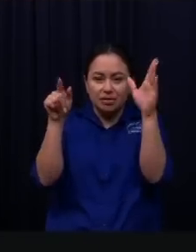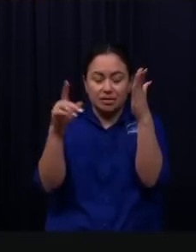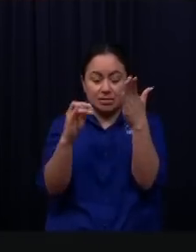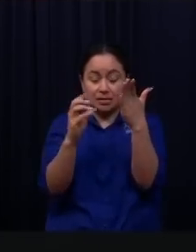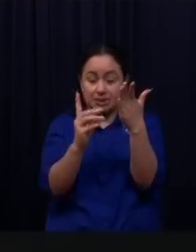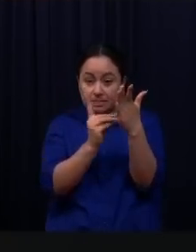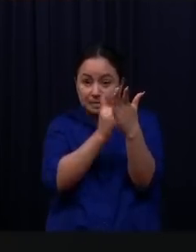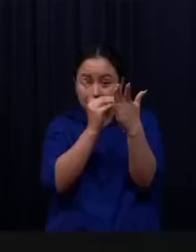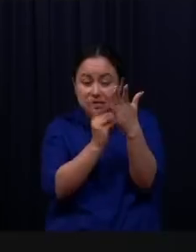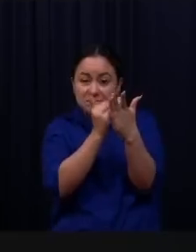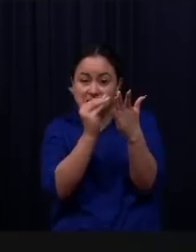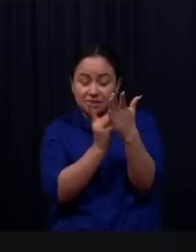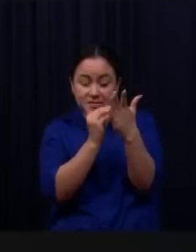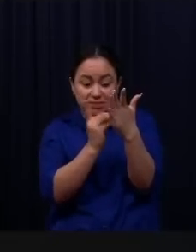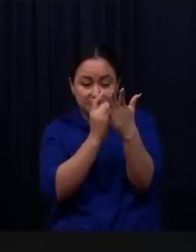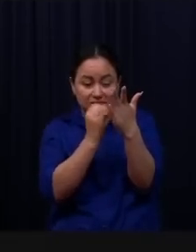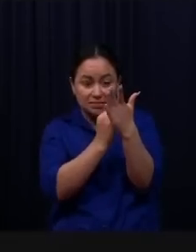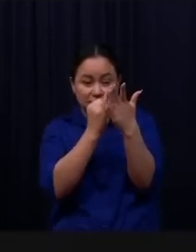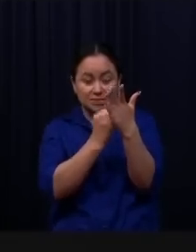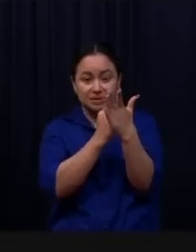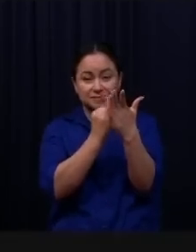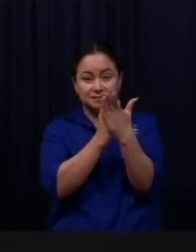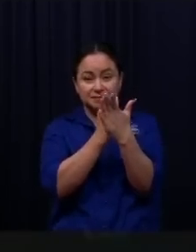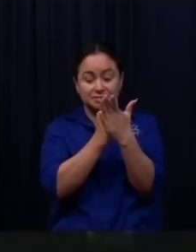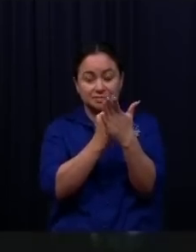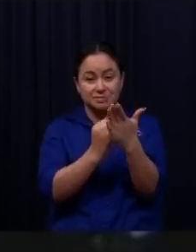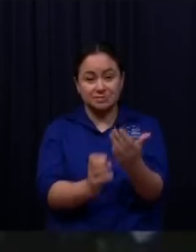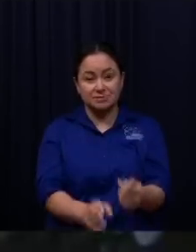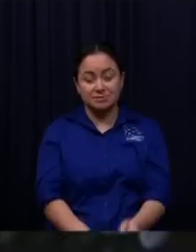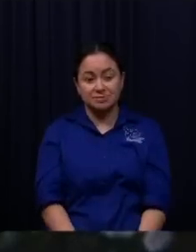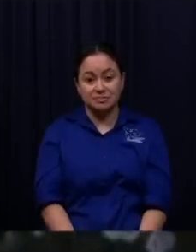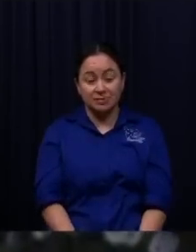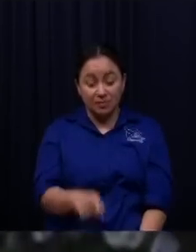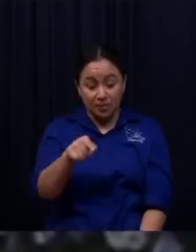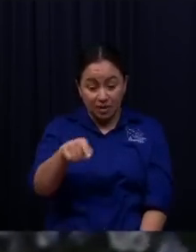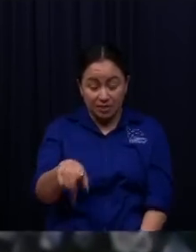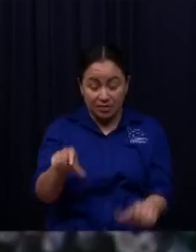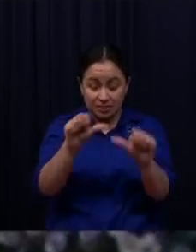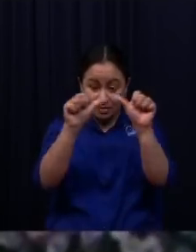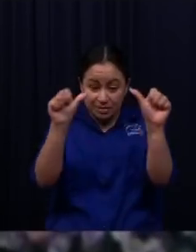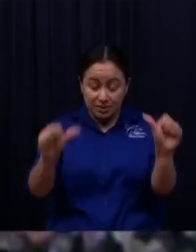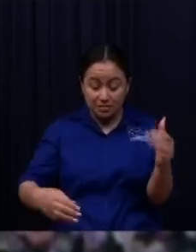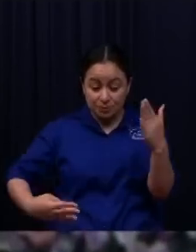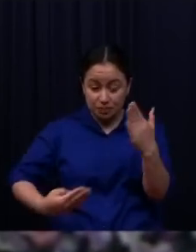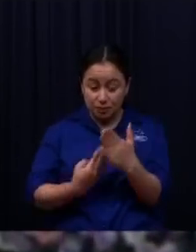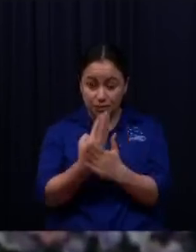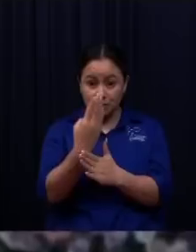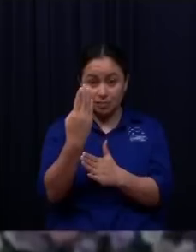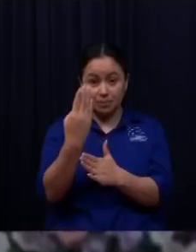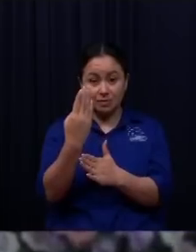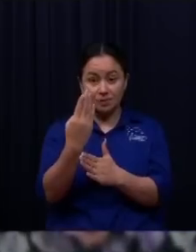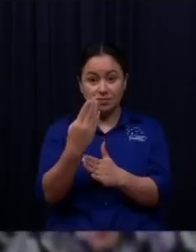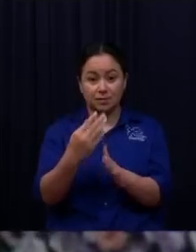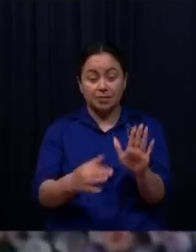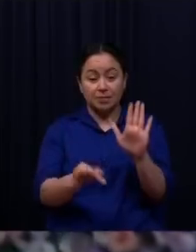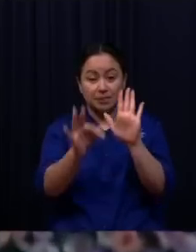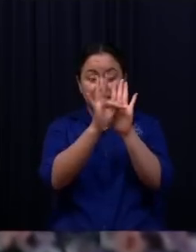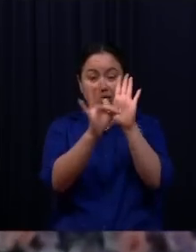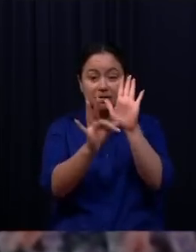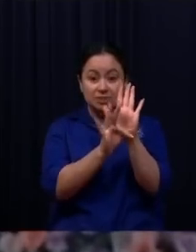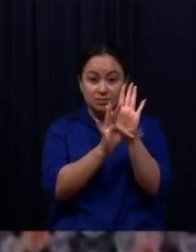Entonces, este nuevo altar, este altar tiene un nuevo pacto. Entonces, lo primero que tenemos que averiguar